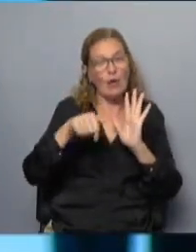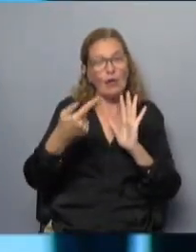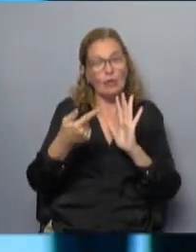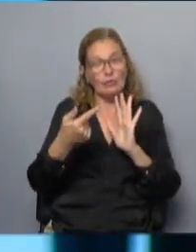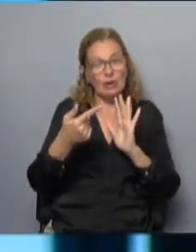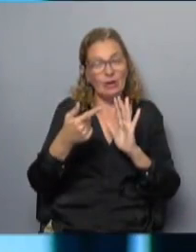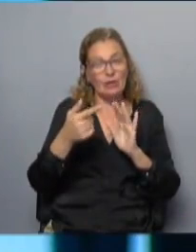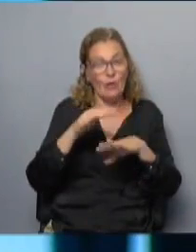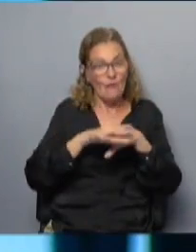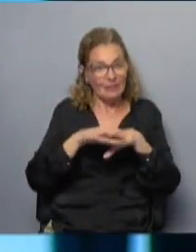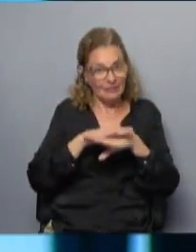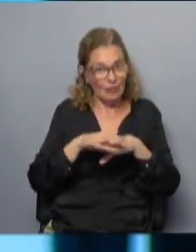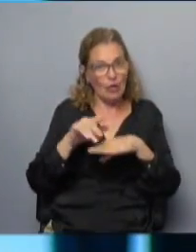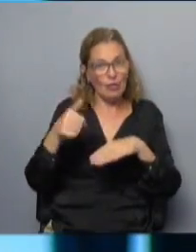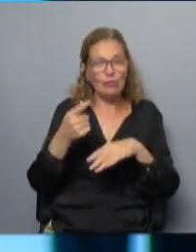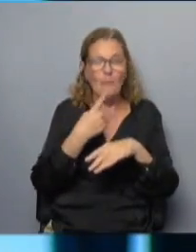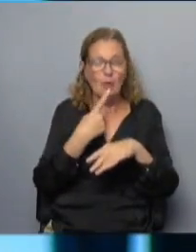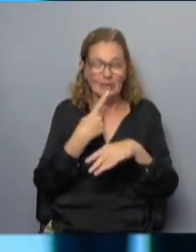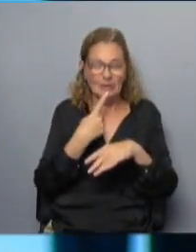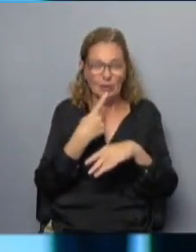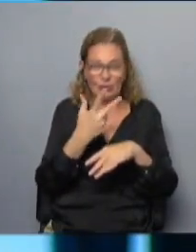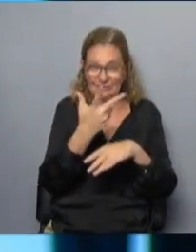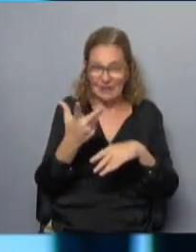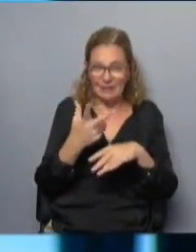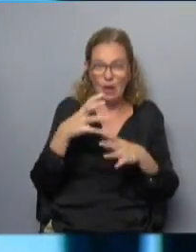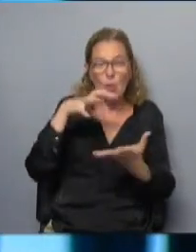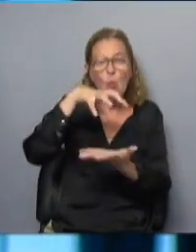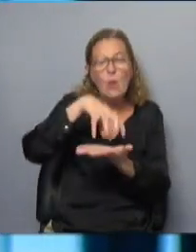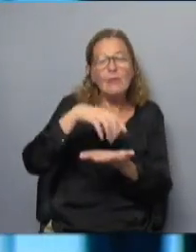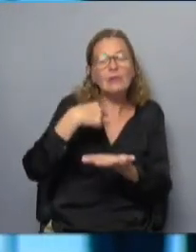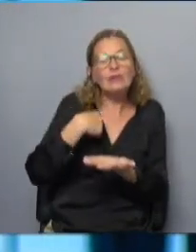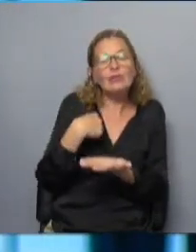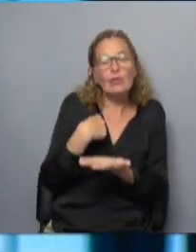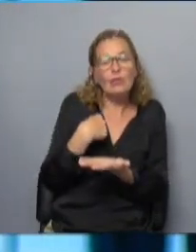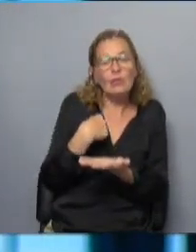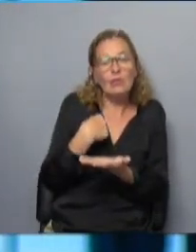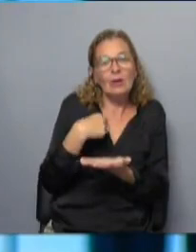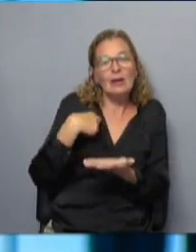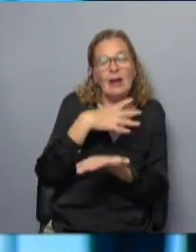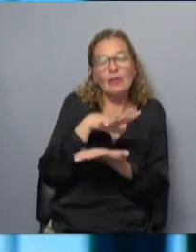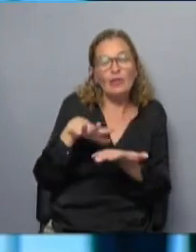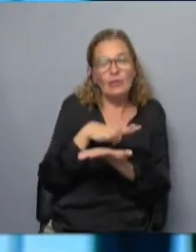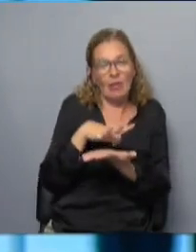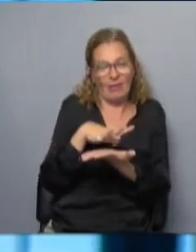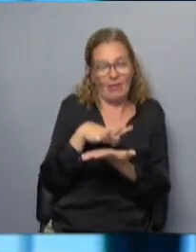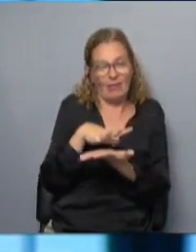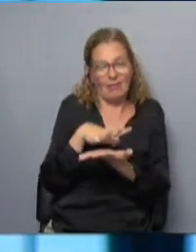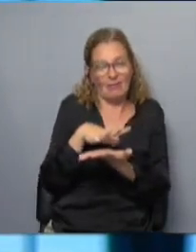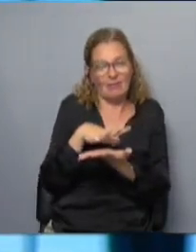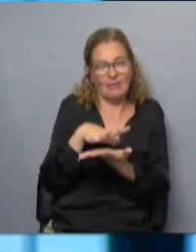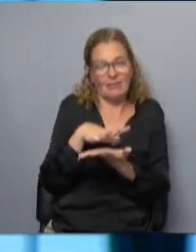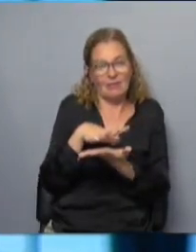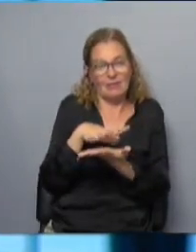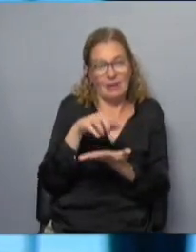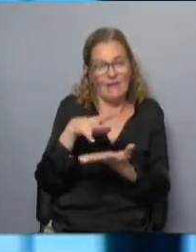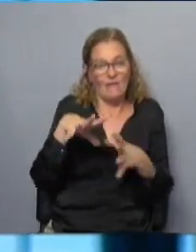son las habilidades básicas y hay una parte política es que el lugar voy a tener yo en la sociedad que la